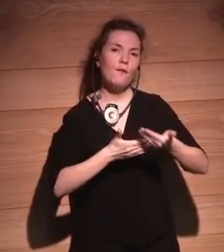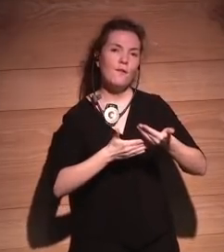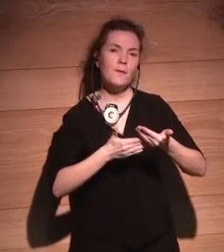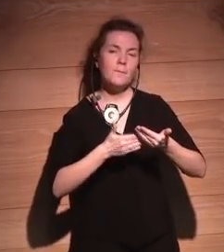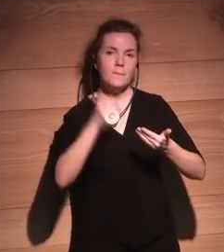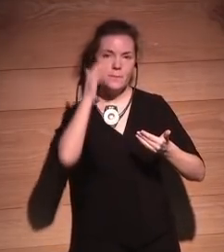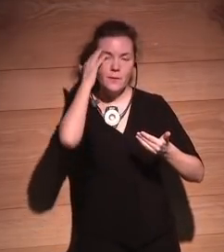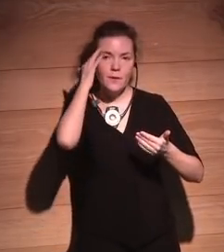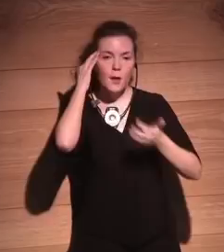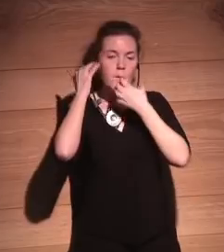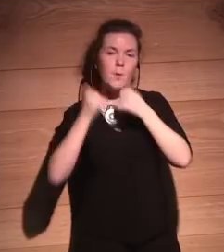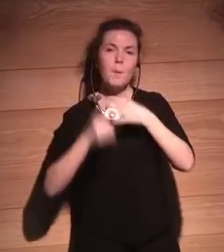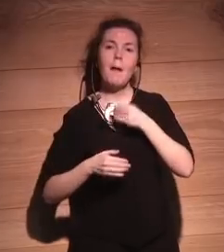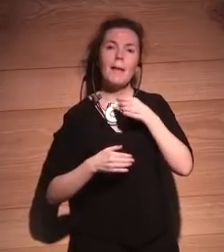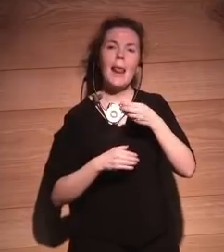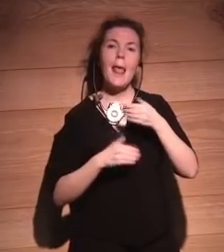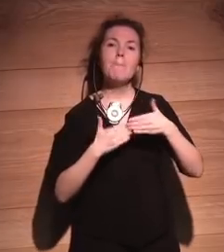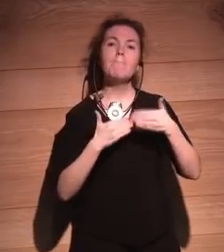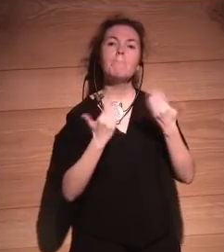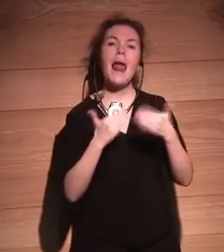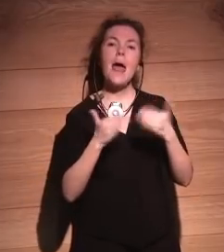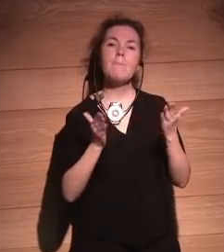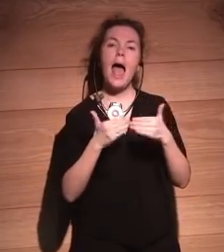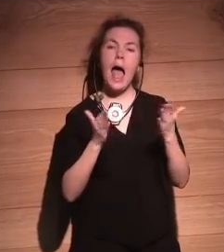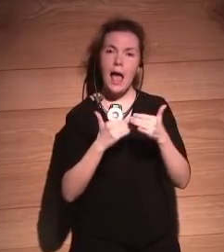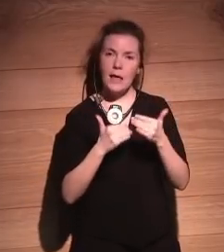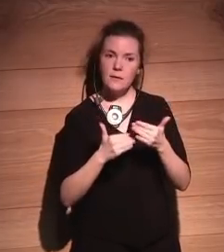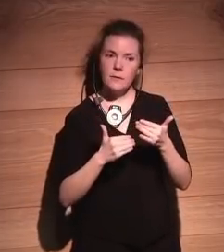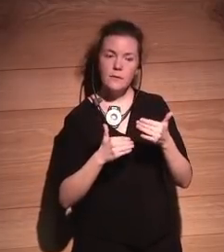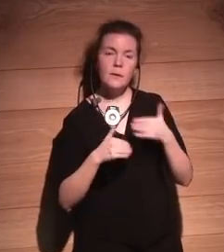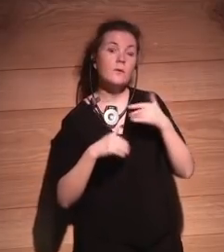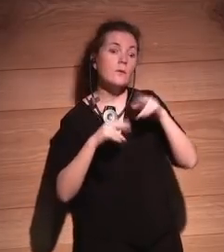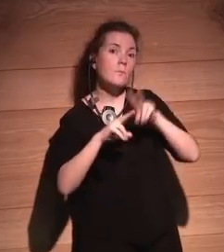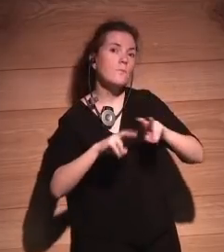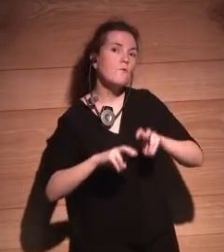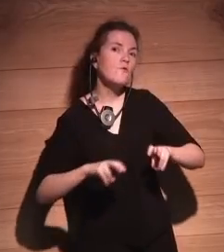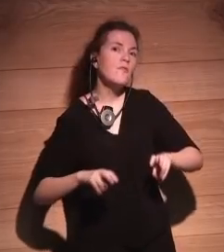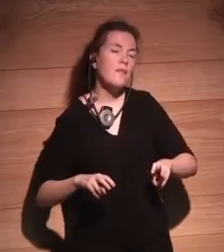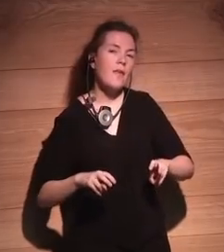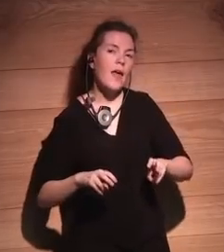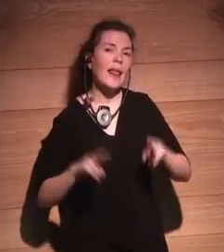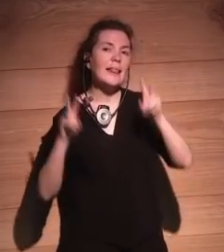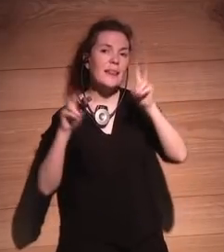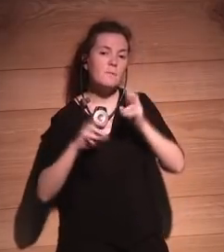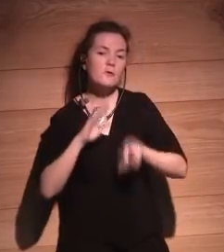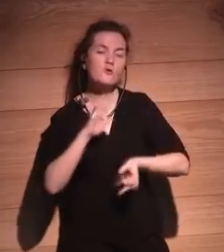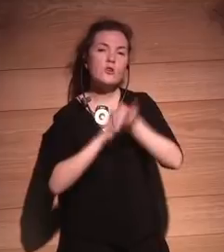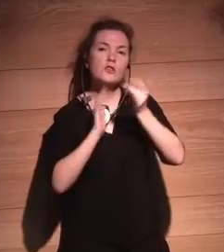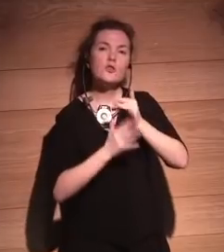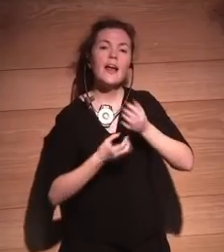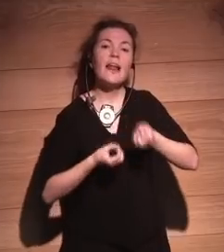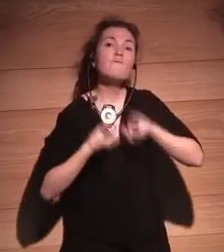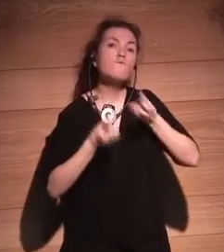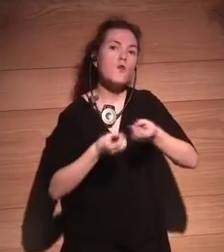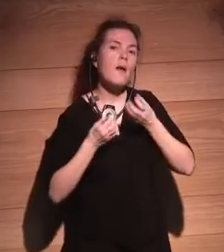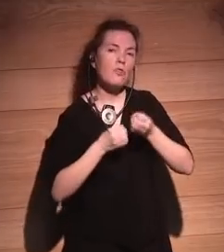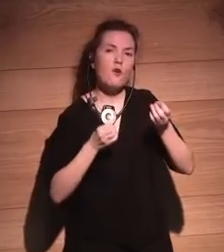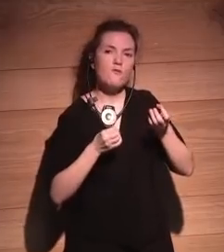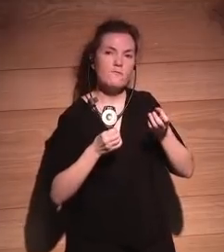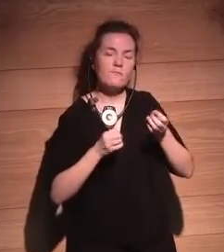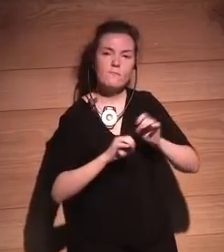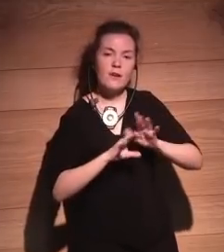transfronteriza, por ejemplo, los papeles de Panamá. Y profundizando, como he dicho, temas y sacar la información a la luz que no sería